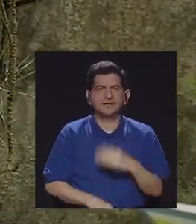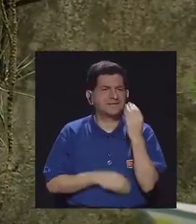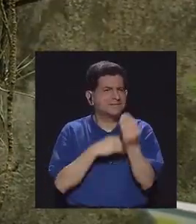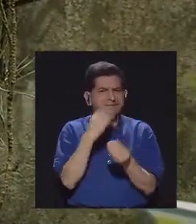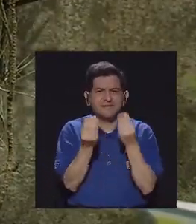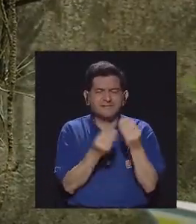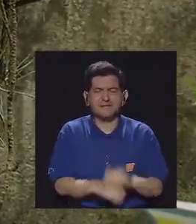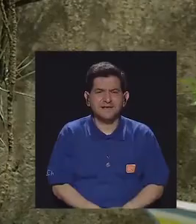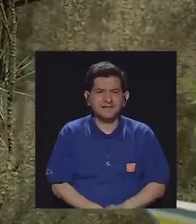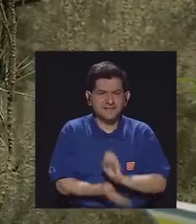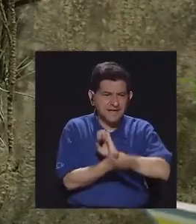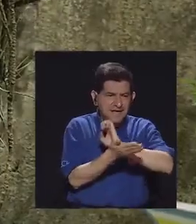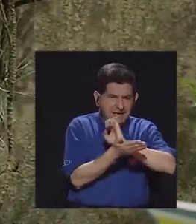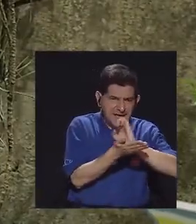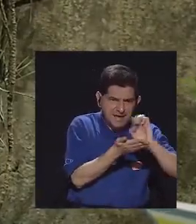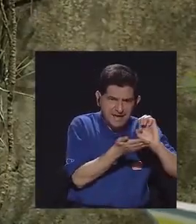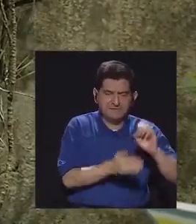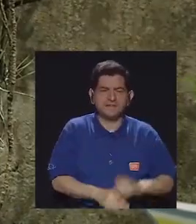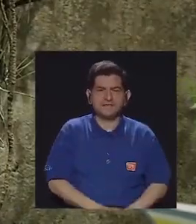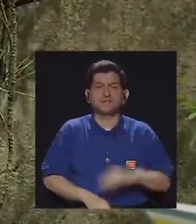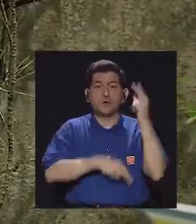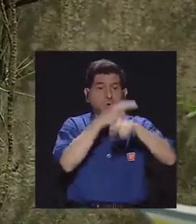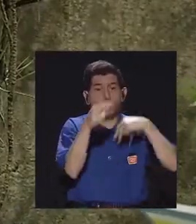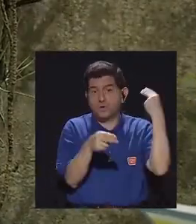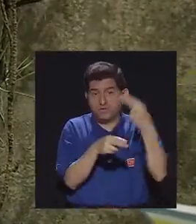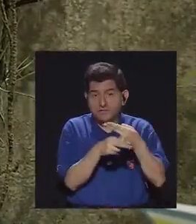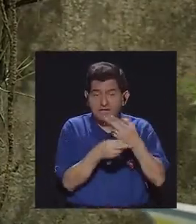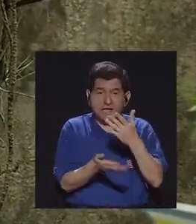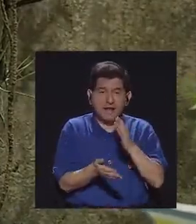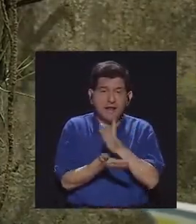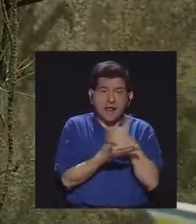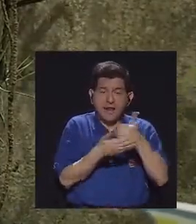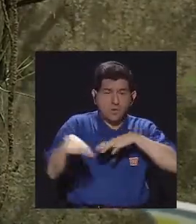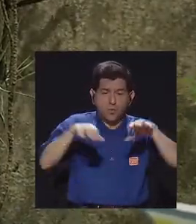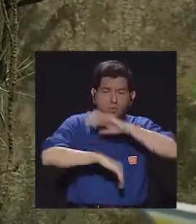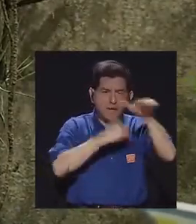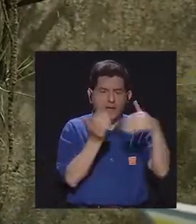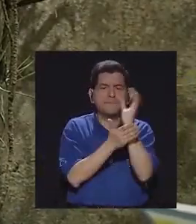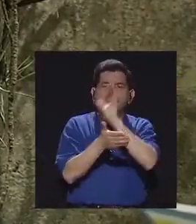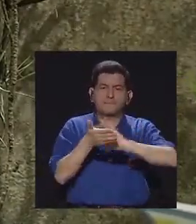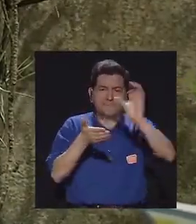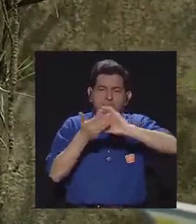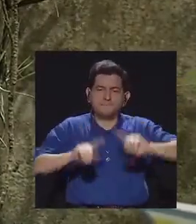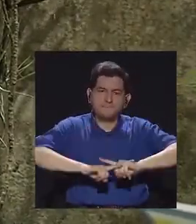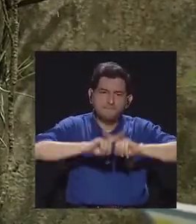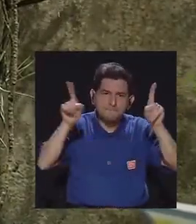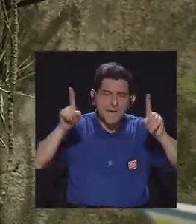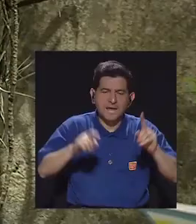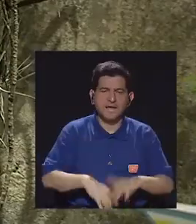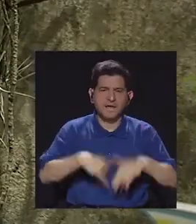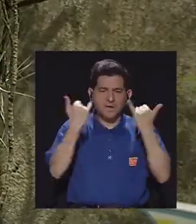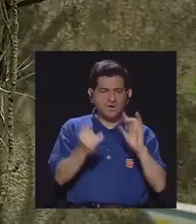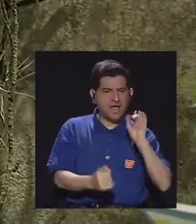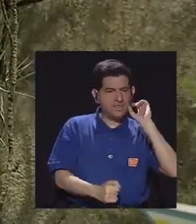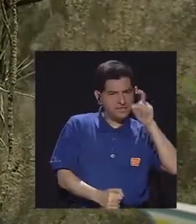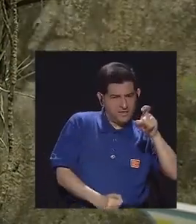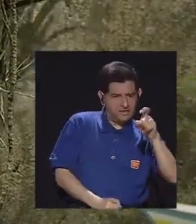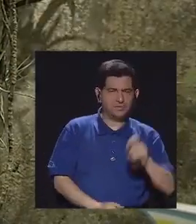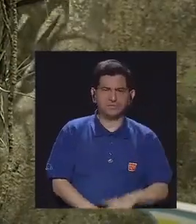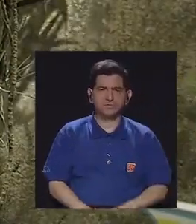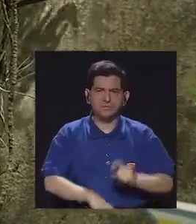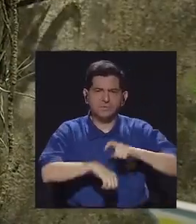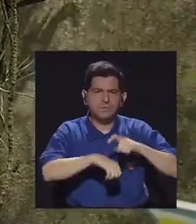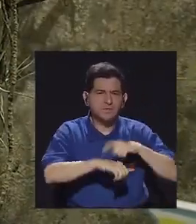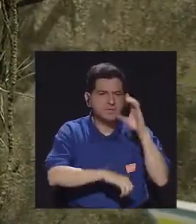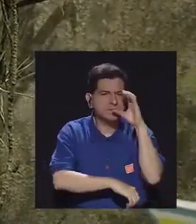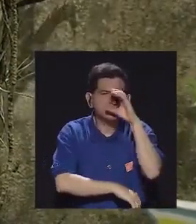hace prevención universal, que es algunas actividades para todo el colegio, pero cuando se hace el diagnóstico y